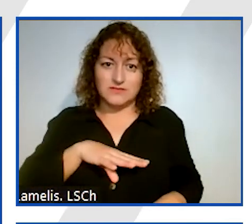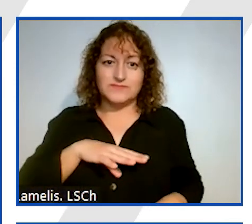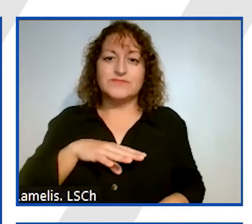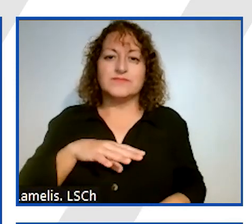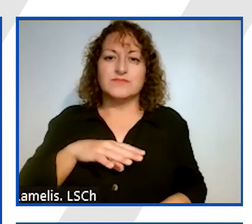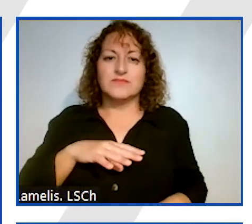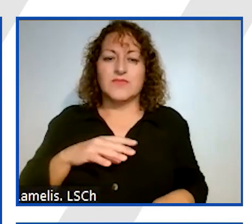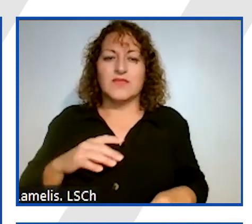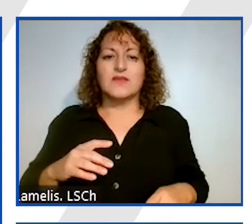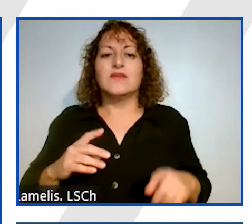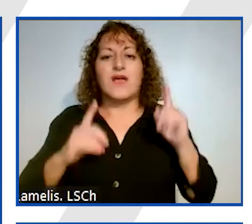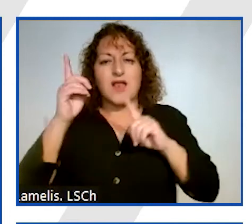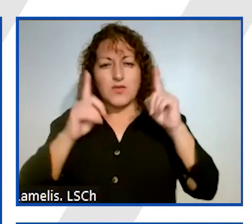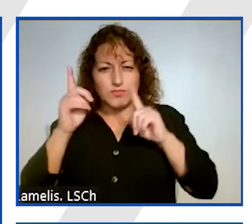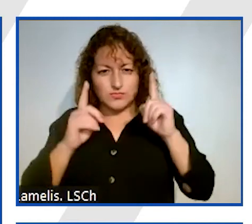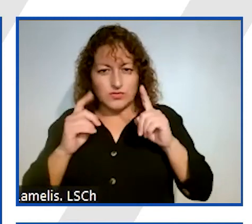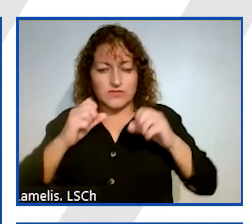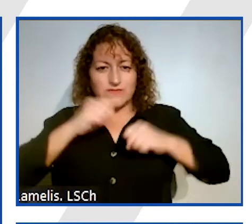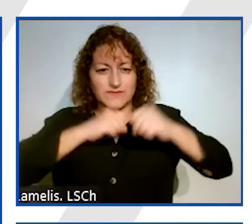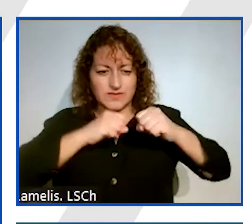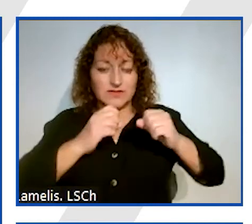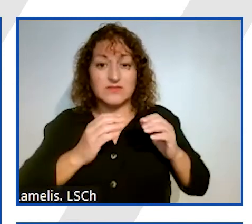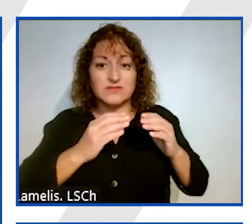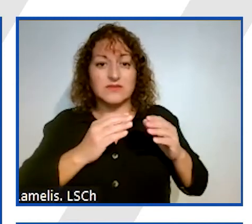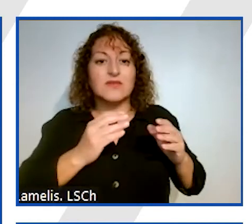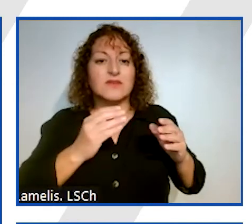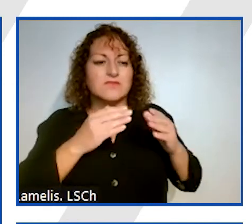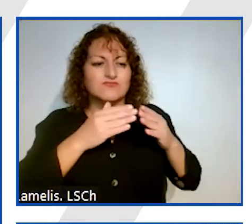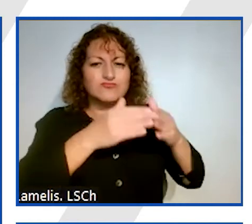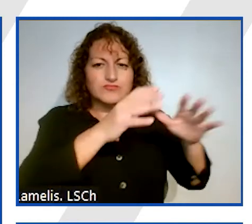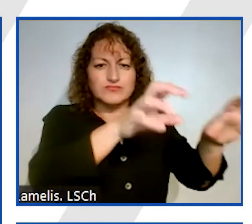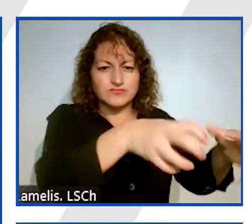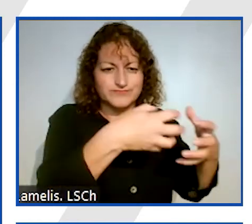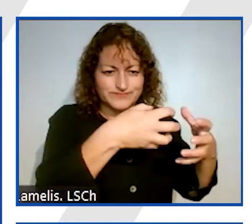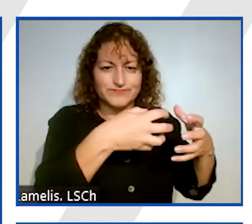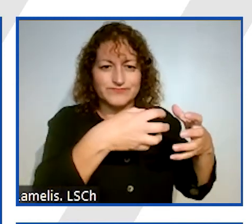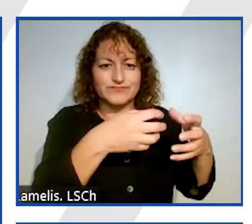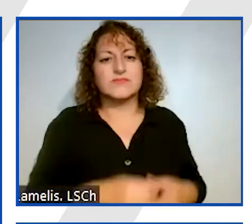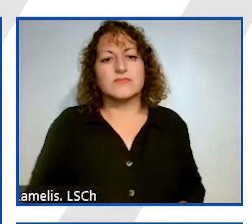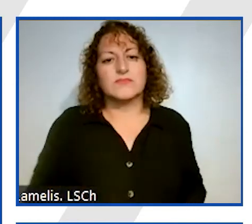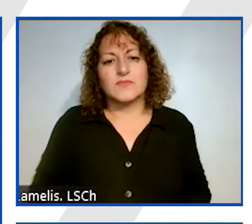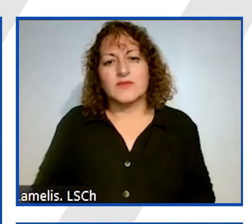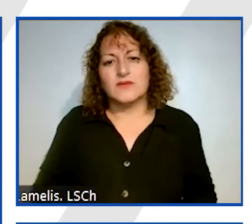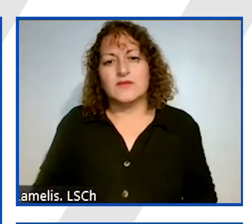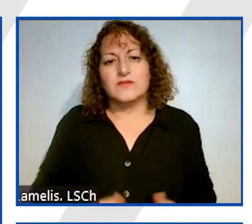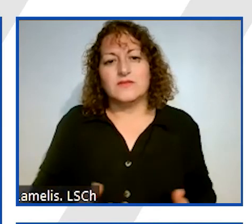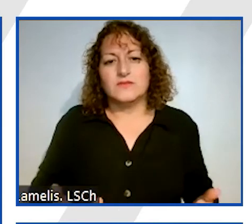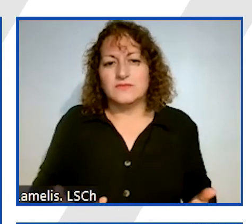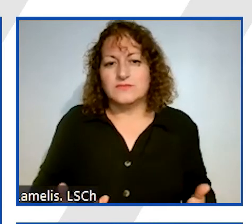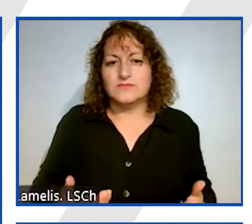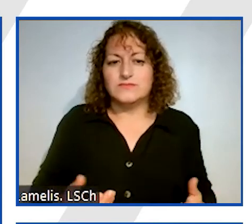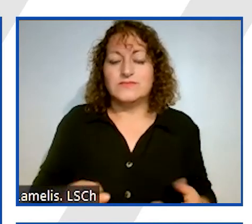comercio internacional de esos animales. Sin embargo, cuando empezamos a hablar de especies nacionales, no tenemos